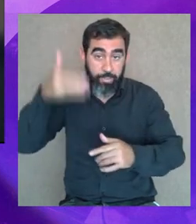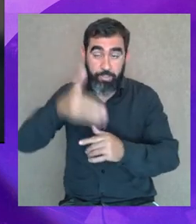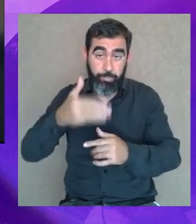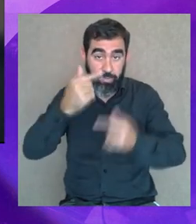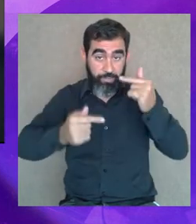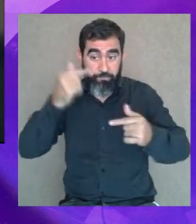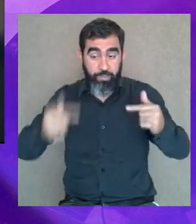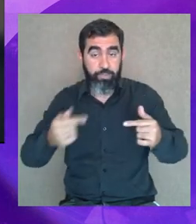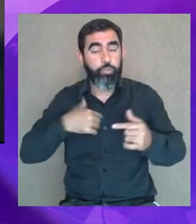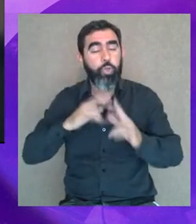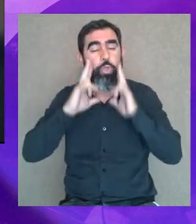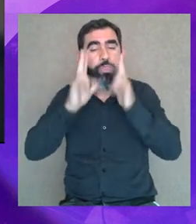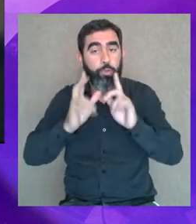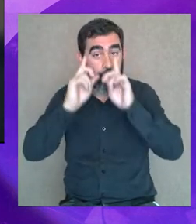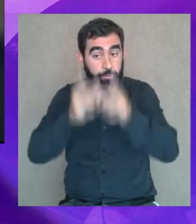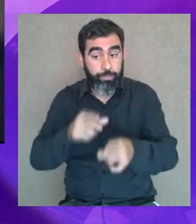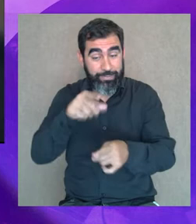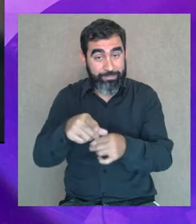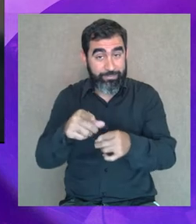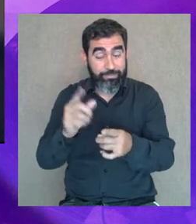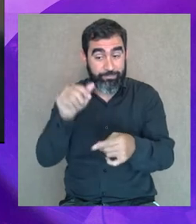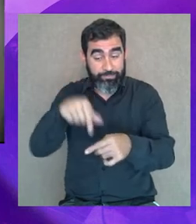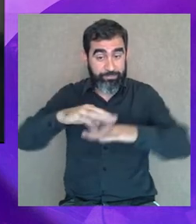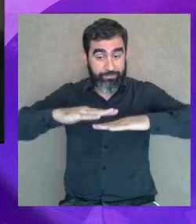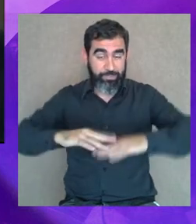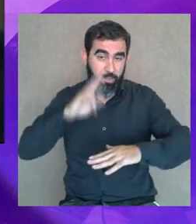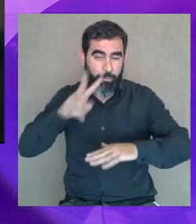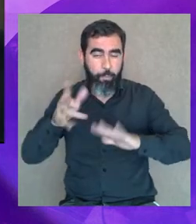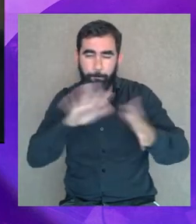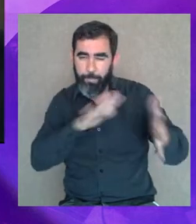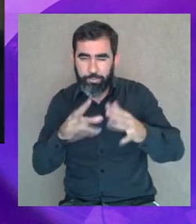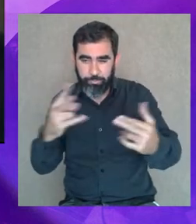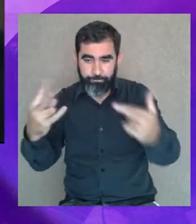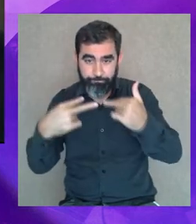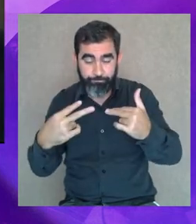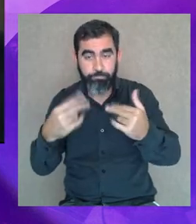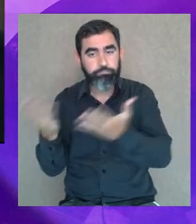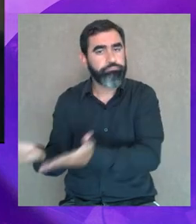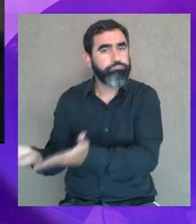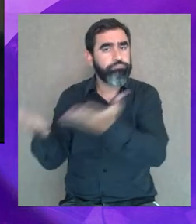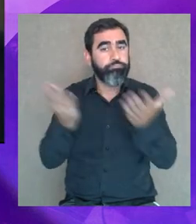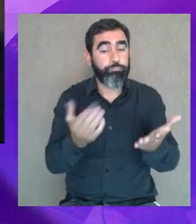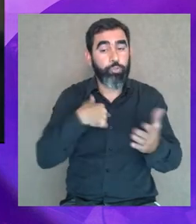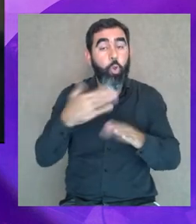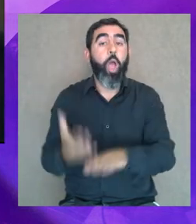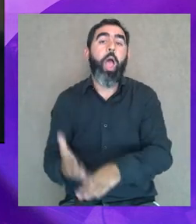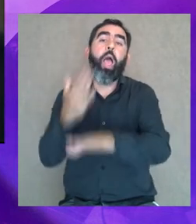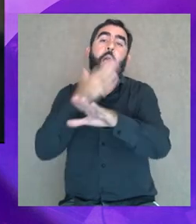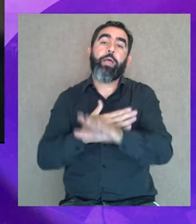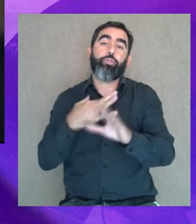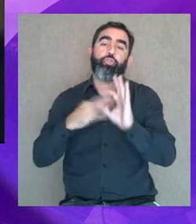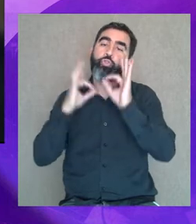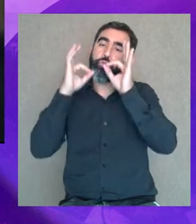arrancar el y quiero decir que que aquí en este escritorio que se ve así más o menos éste me recibió antes que yo llegara